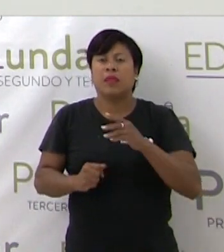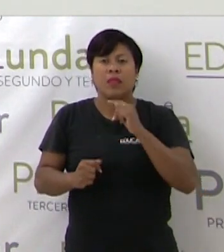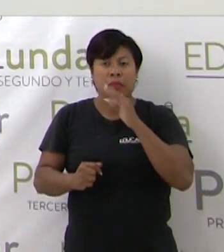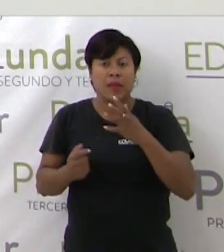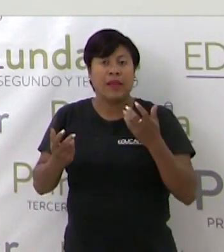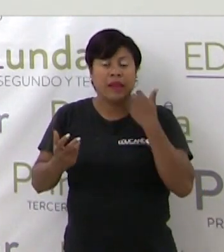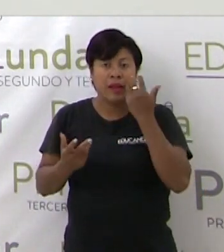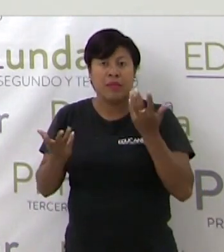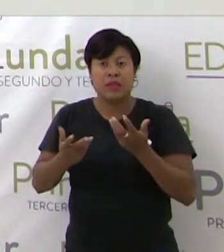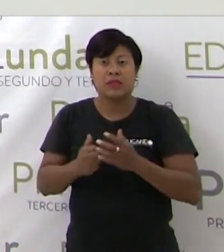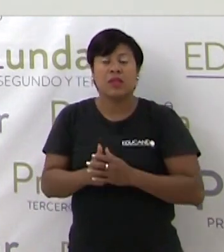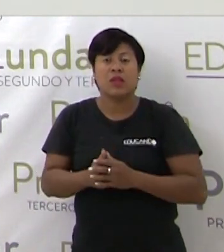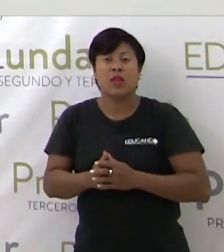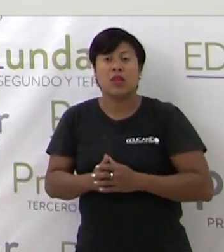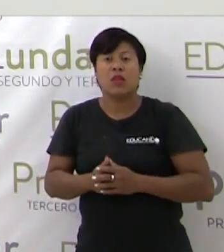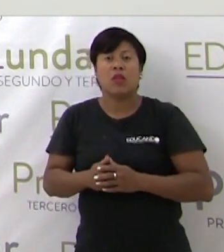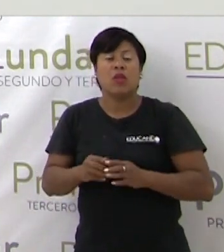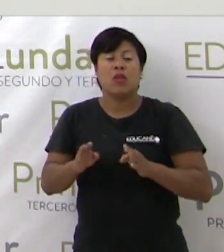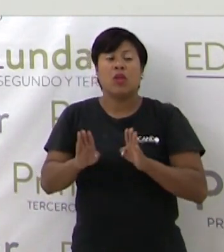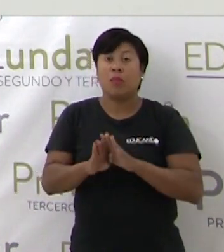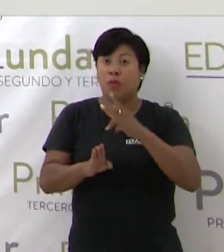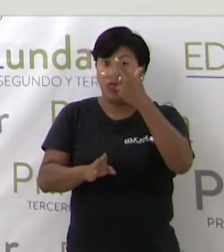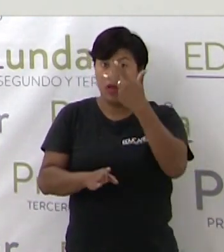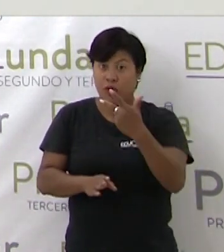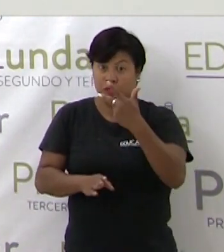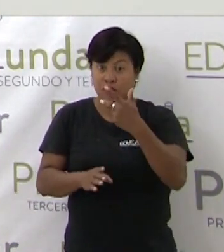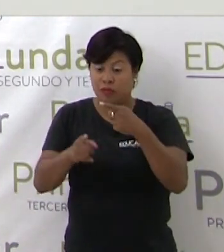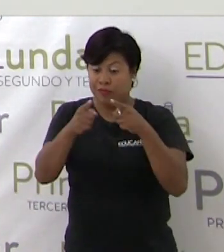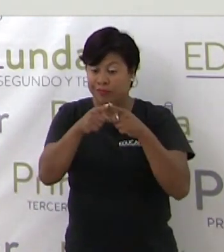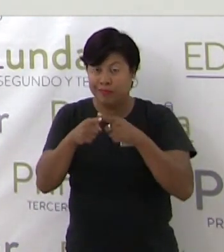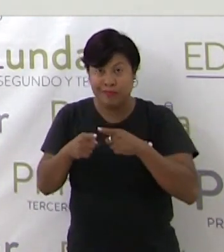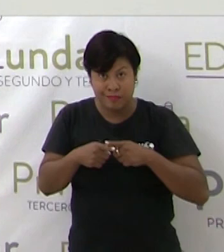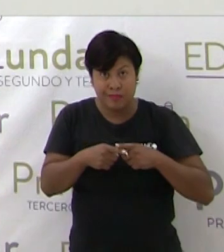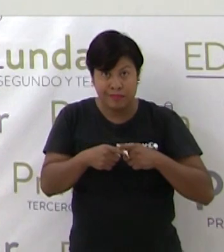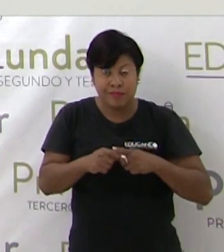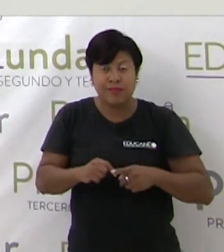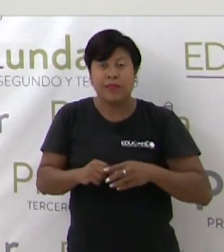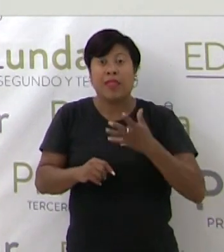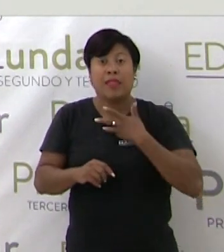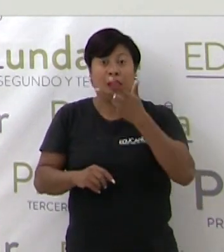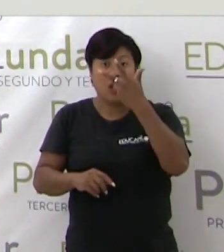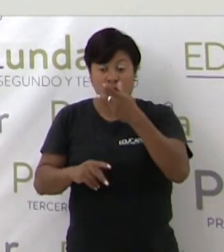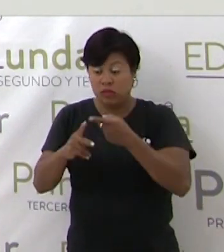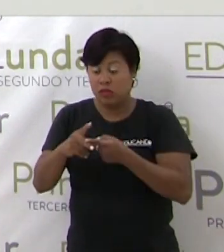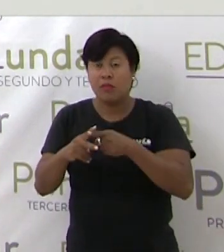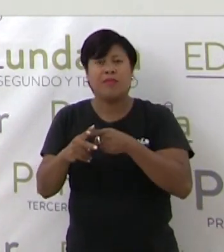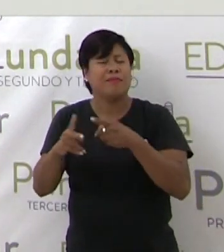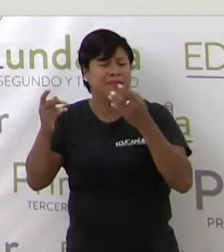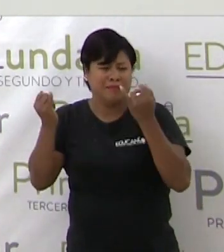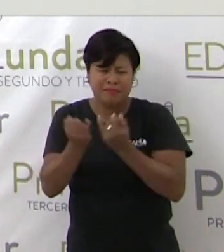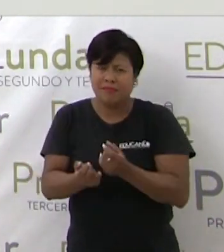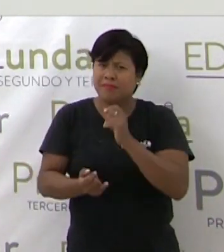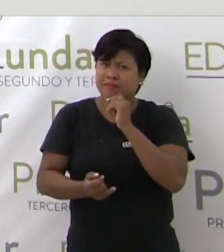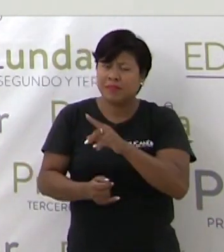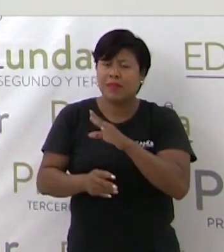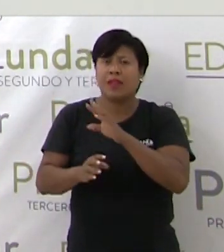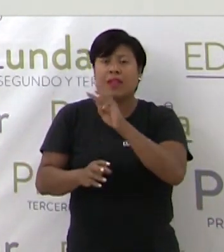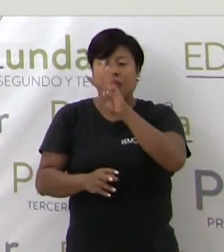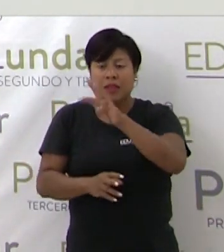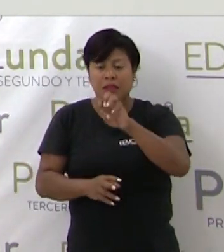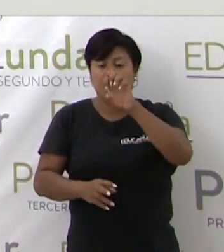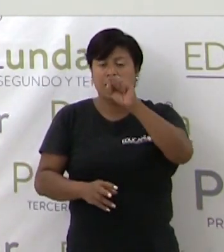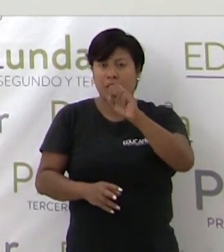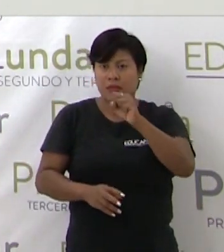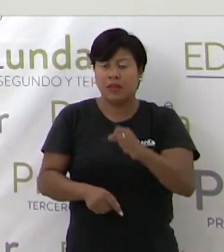figura regular o un polígono de 8 lados, por ejemplo, que tiene 8 ángulos también, pues igual, dividimos